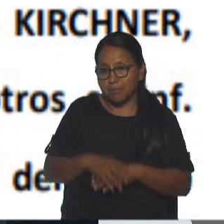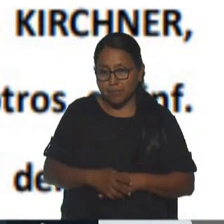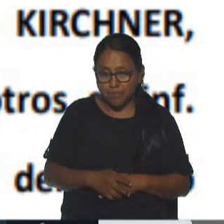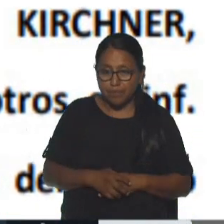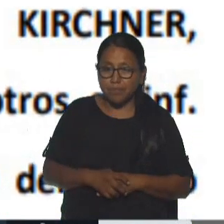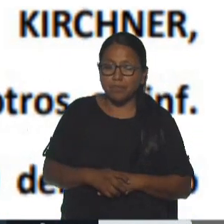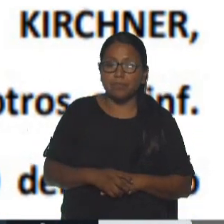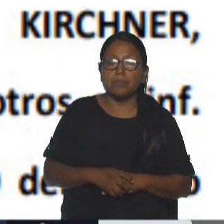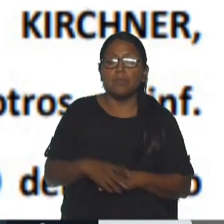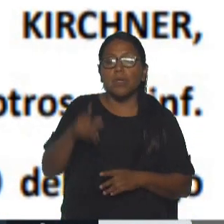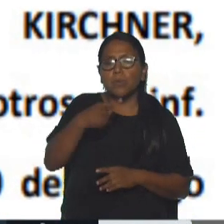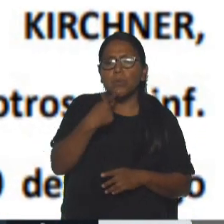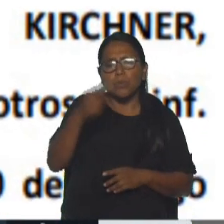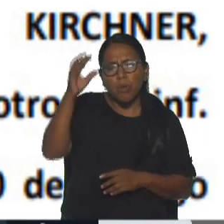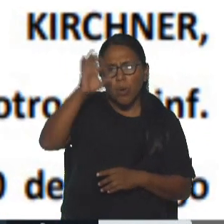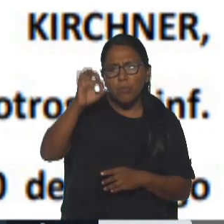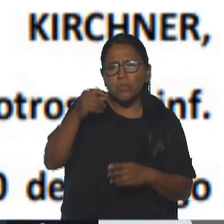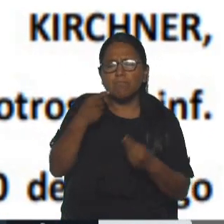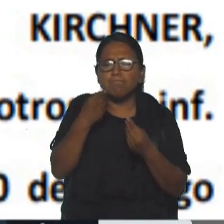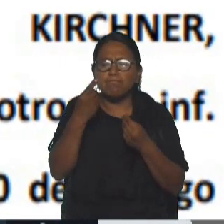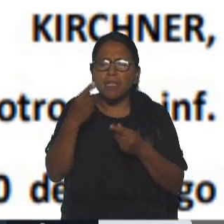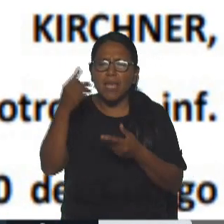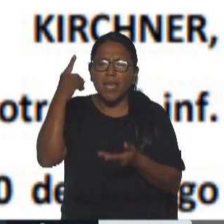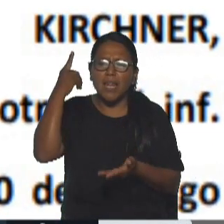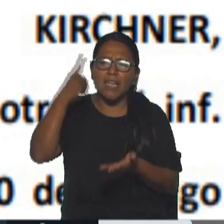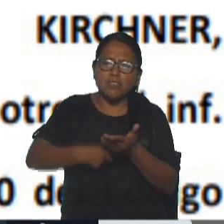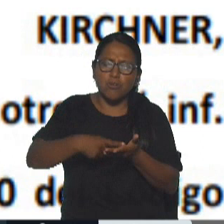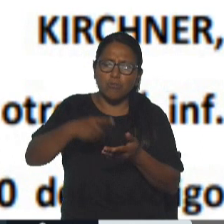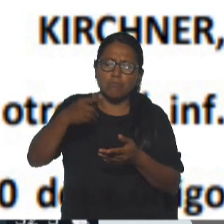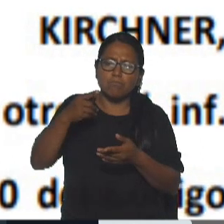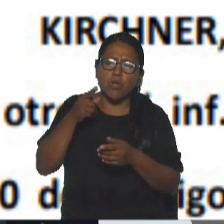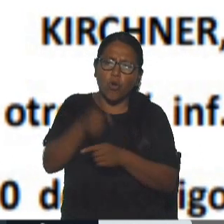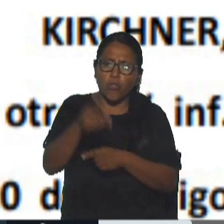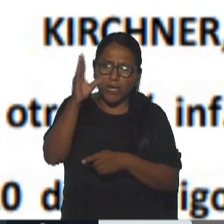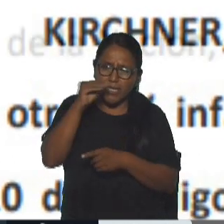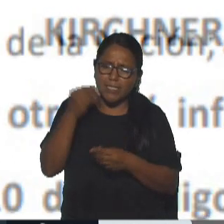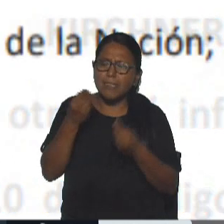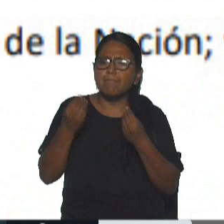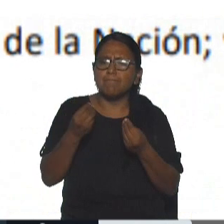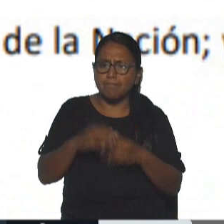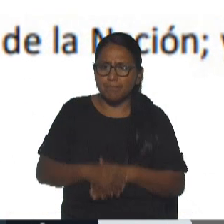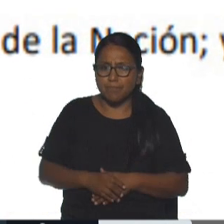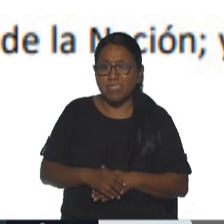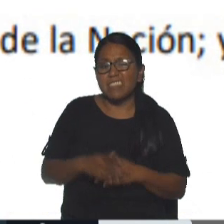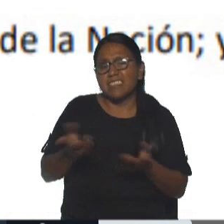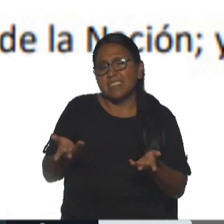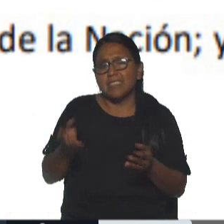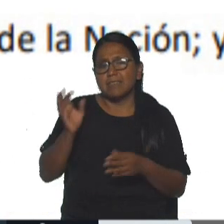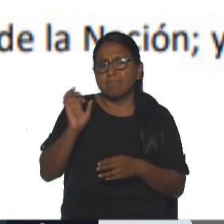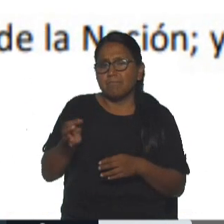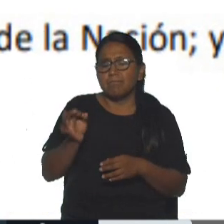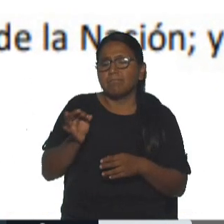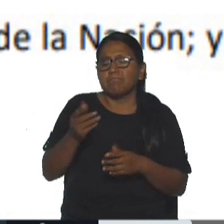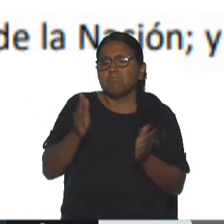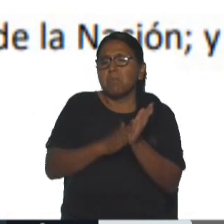¿qué opinión tiene de lo que fue el fallo contra Cristina Kirchner? Bueno, lo que sabíamos, que no